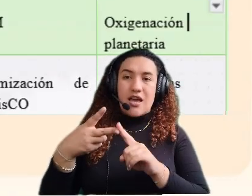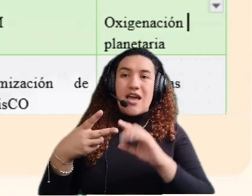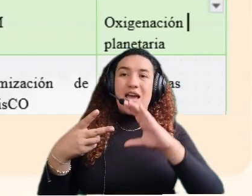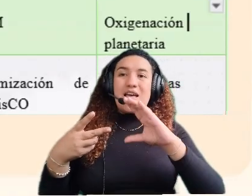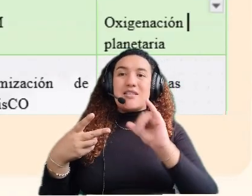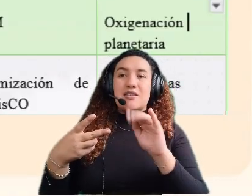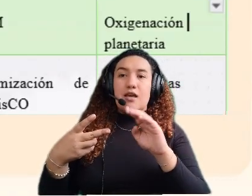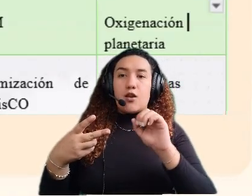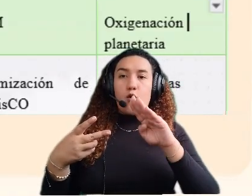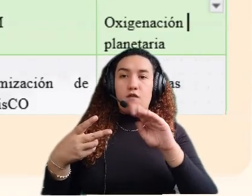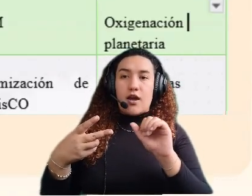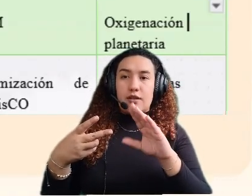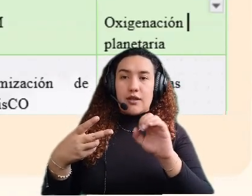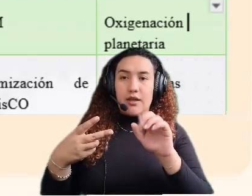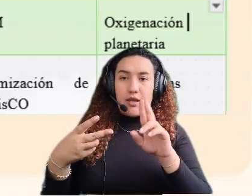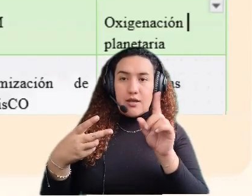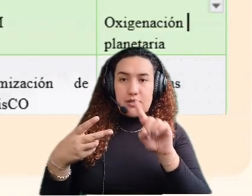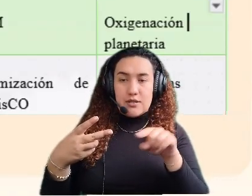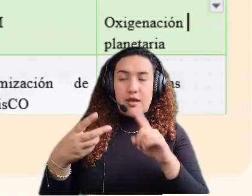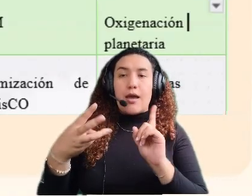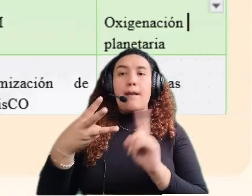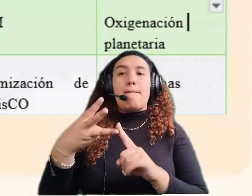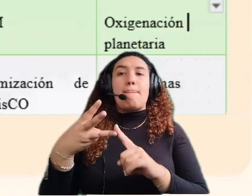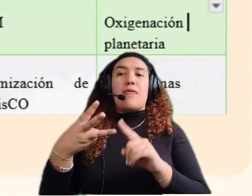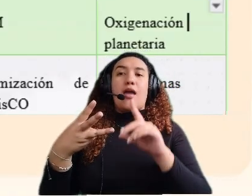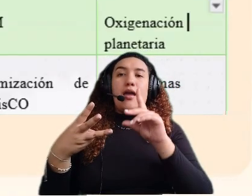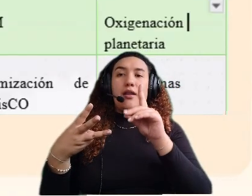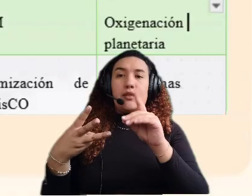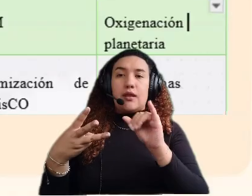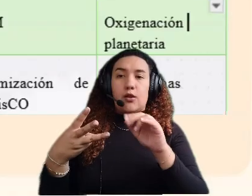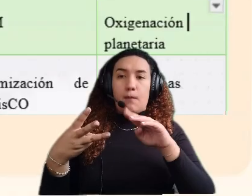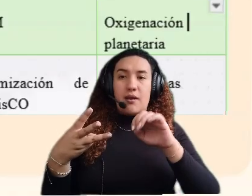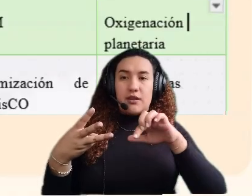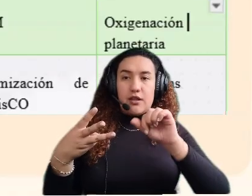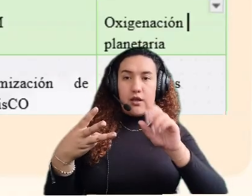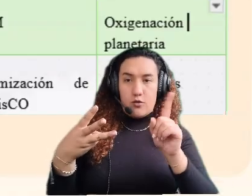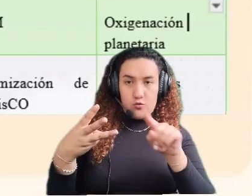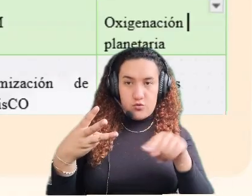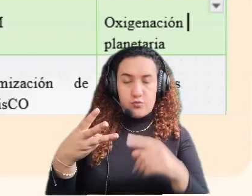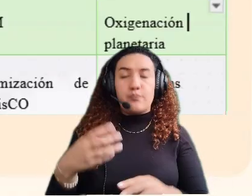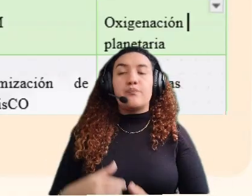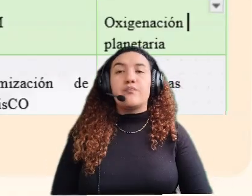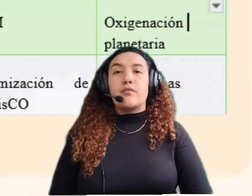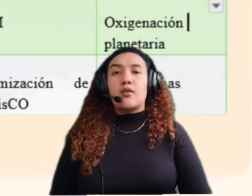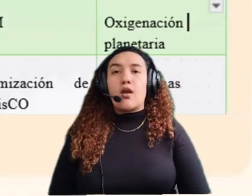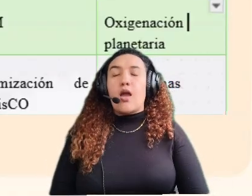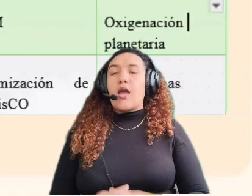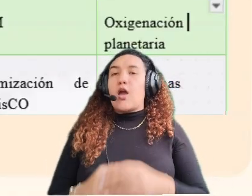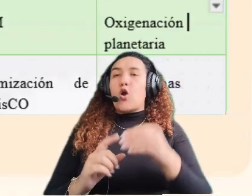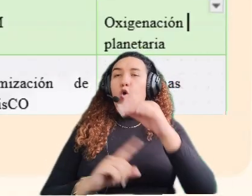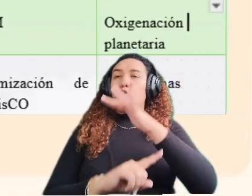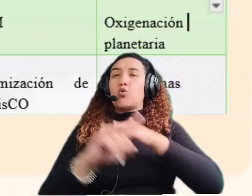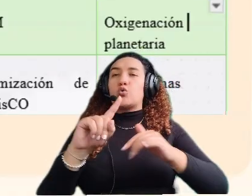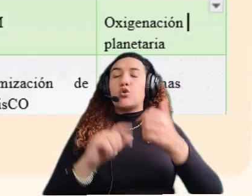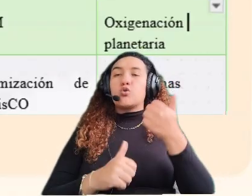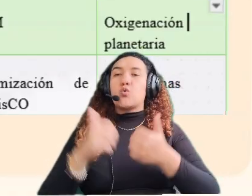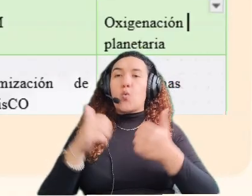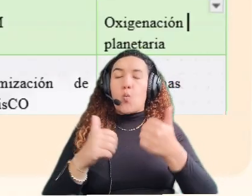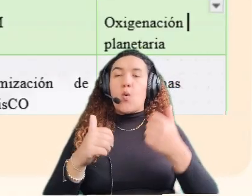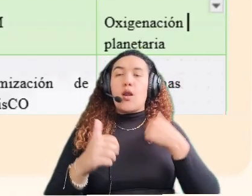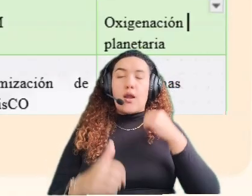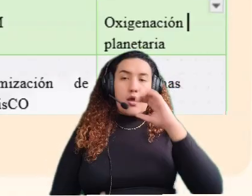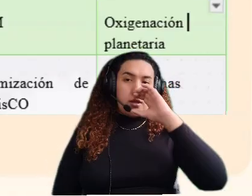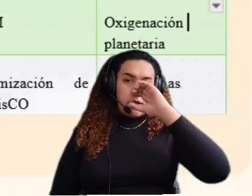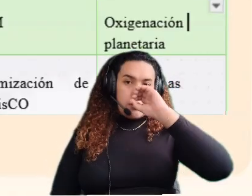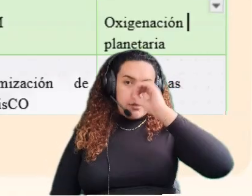dinoflagelados. Las condiciones ambientales analizadas fueron luz, temperatura, nutrientes y